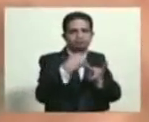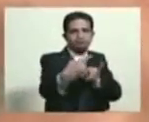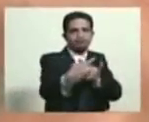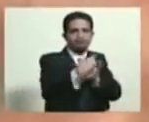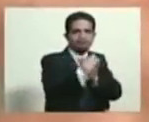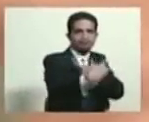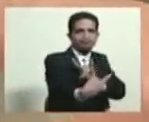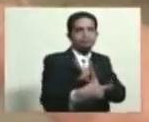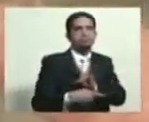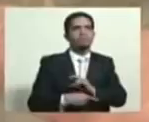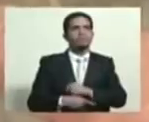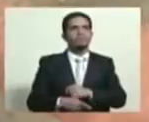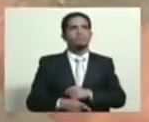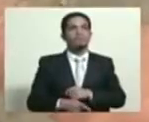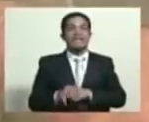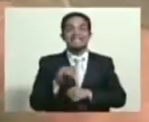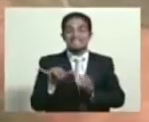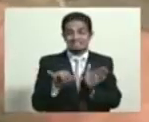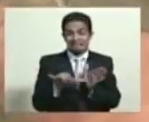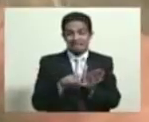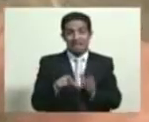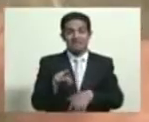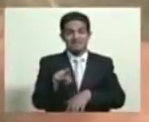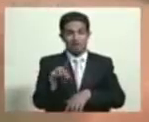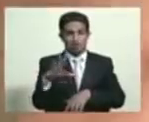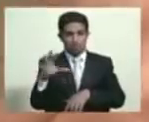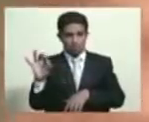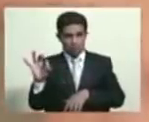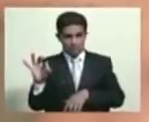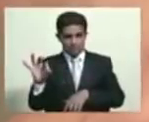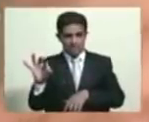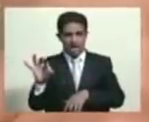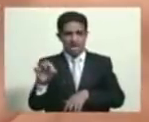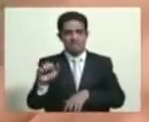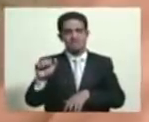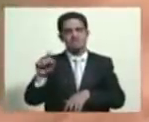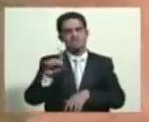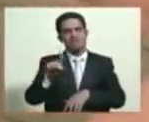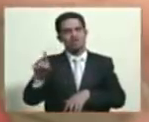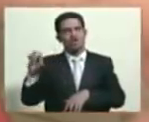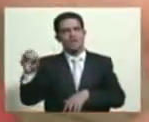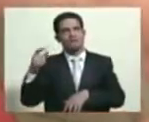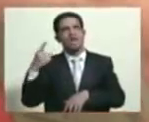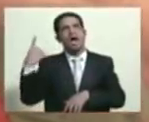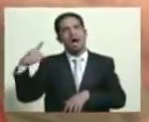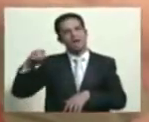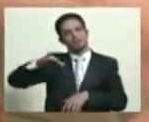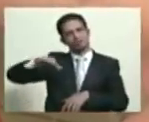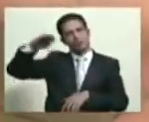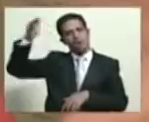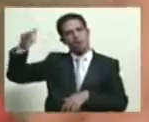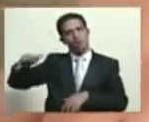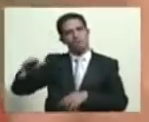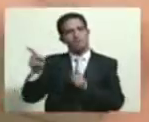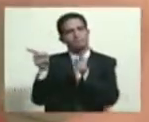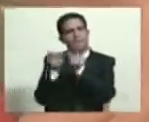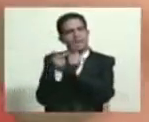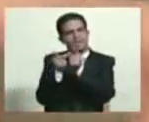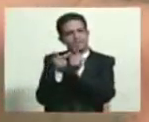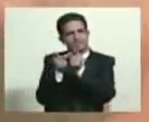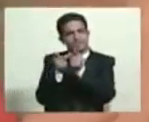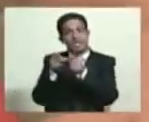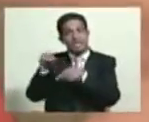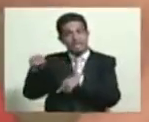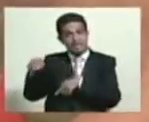A 150 metros y a 110 metros de los patios de distribución hay una pequeña loma. En esa